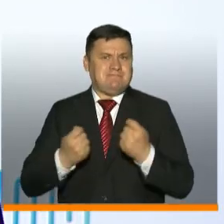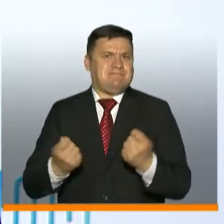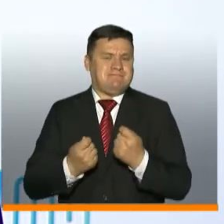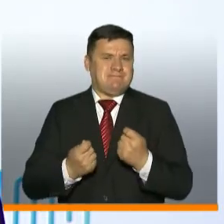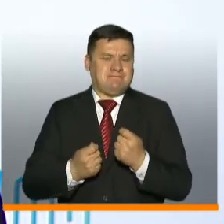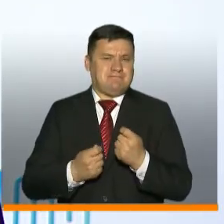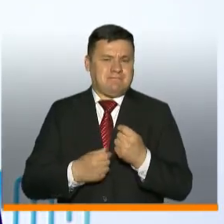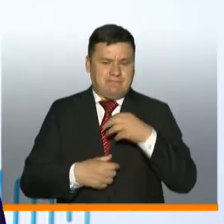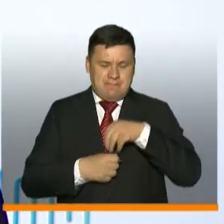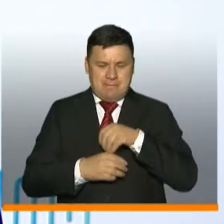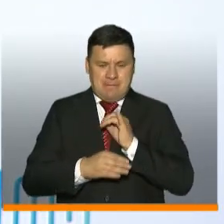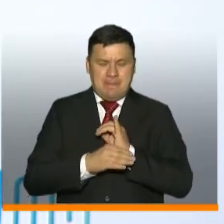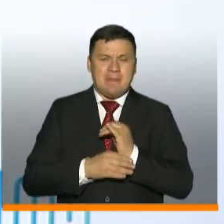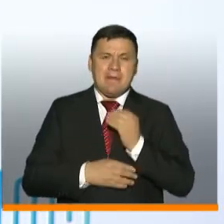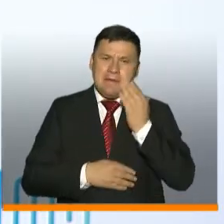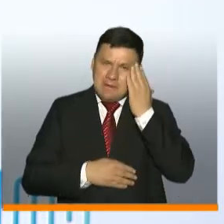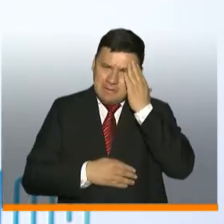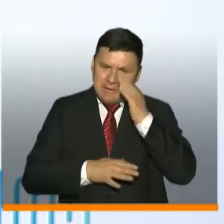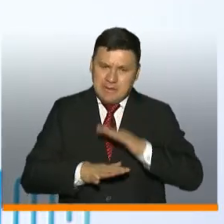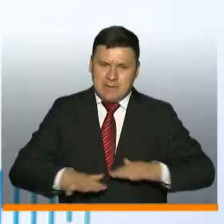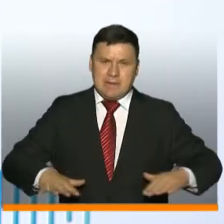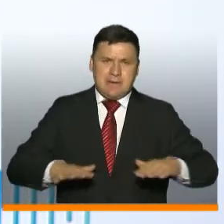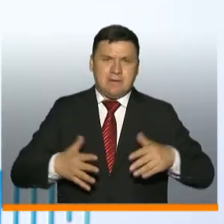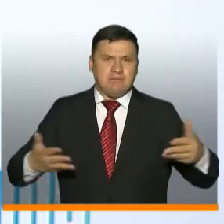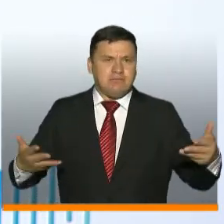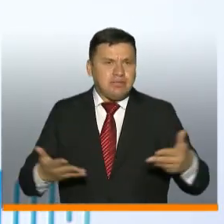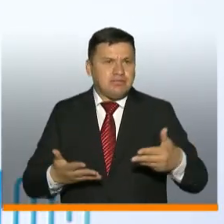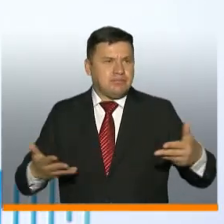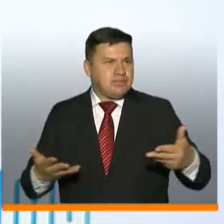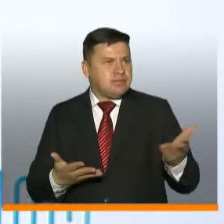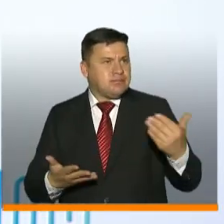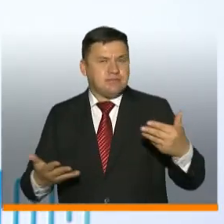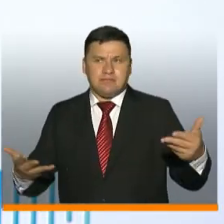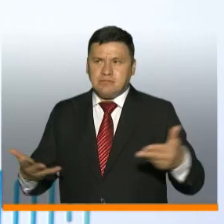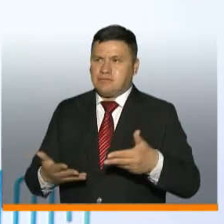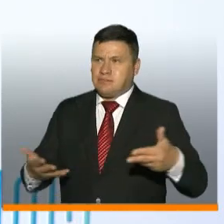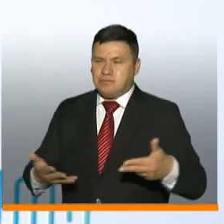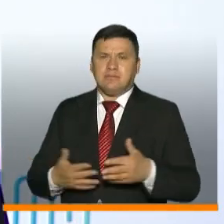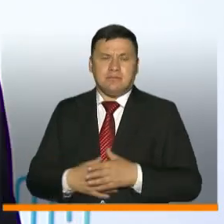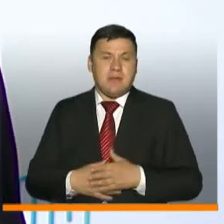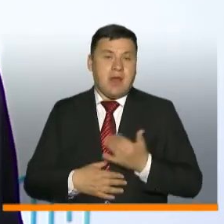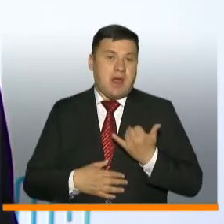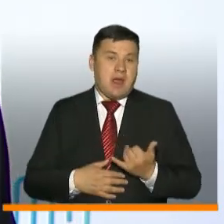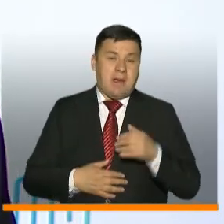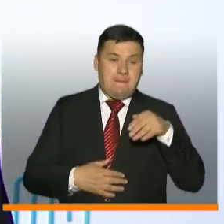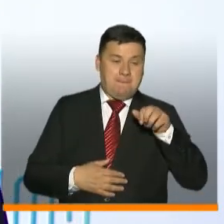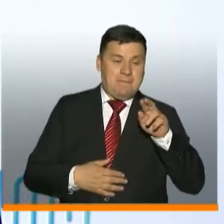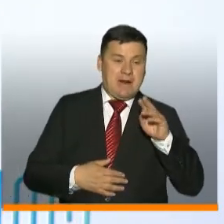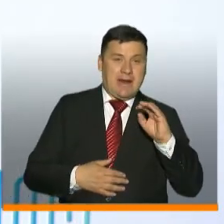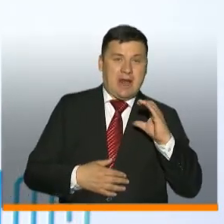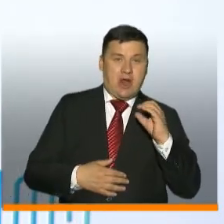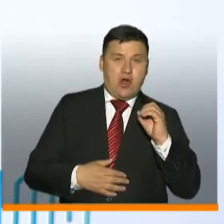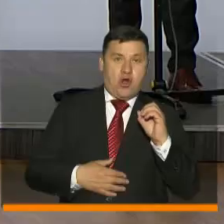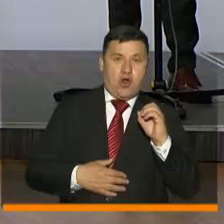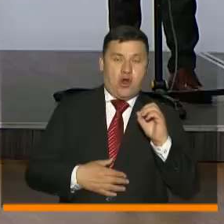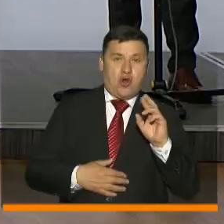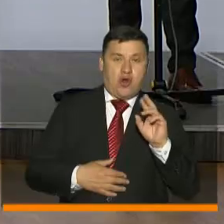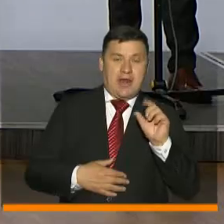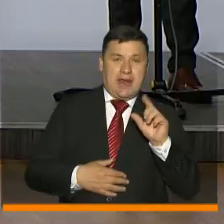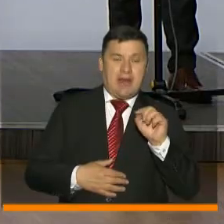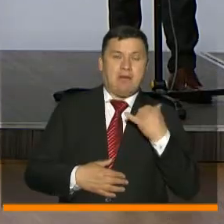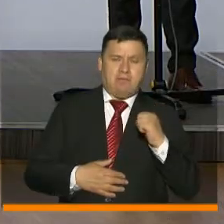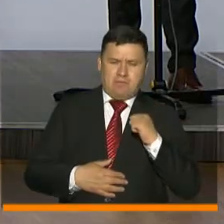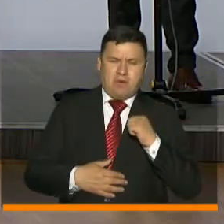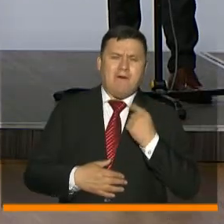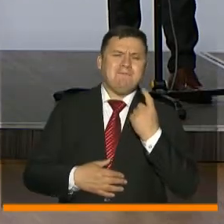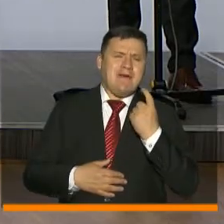desde la institucionalidad. Se ha vuelto un espacio de colaboración, un espacio de solidaridad. Como ahorita María Carolina Hoyos de la Fundación decía, todavía tenemos un